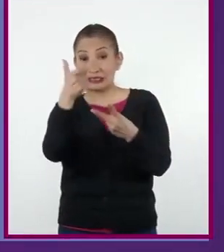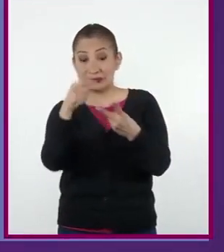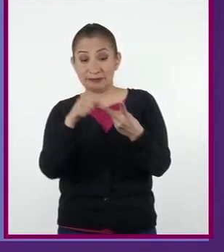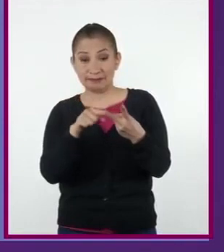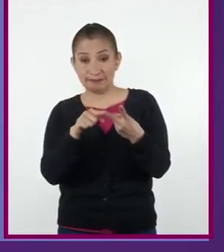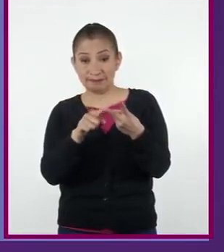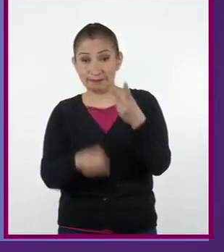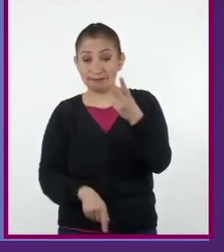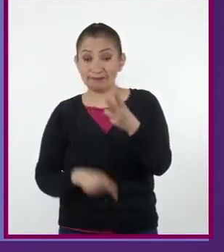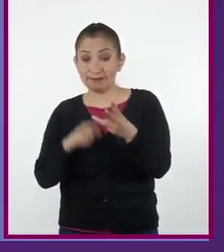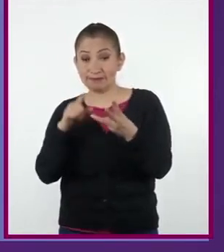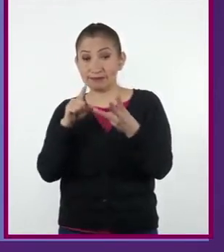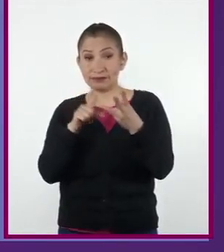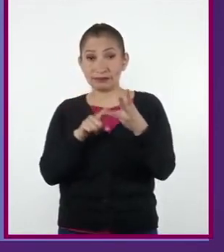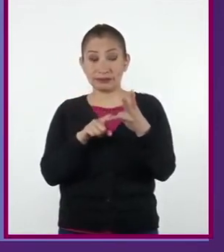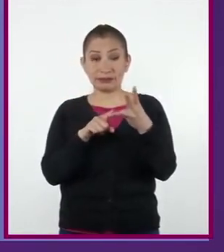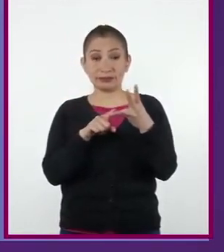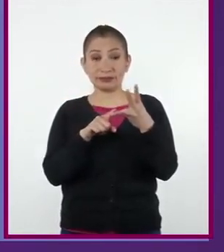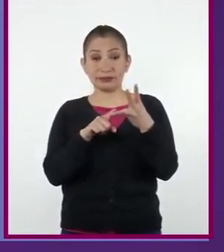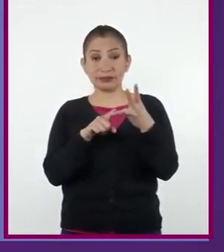económico,